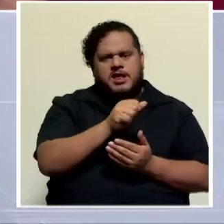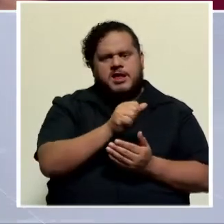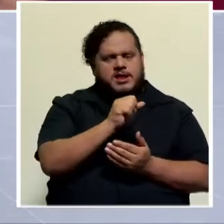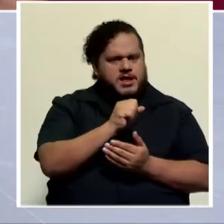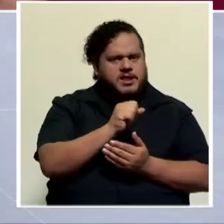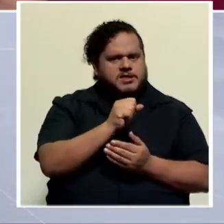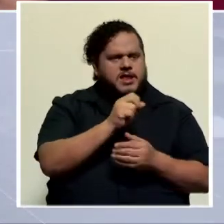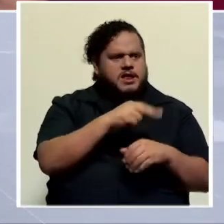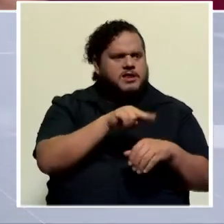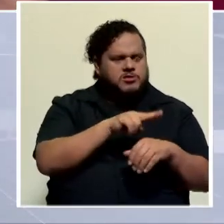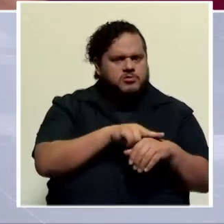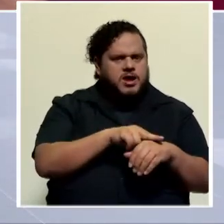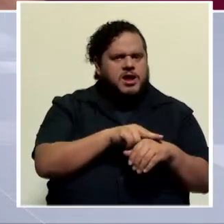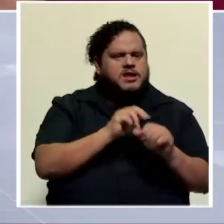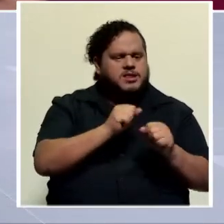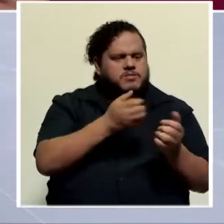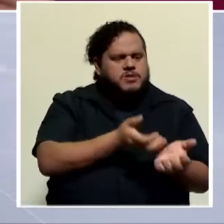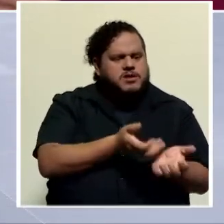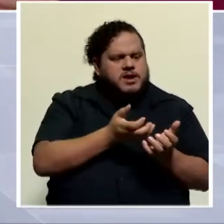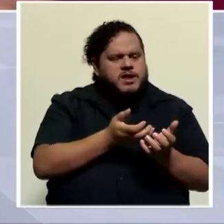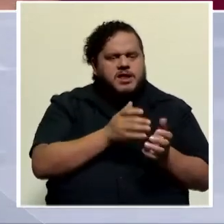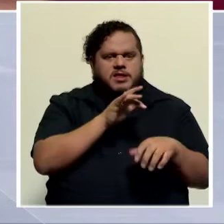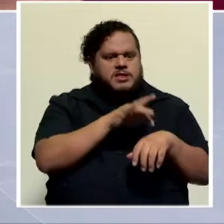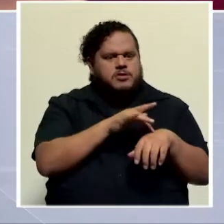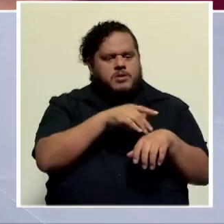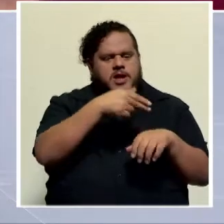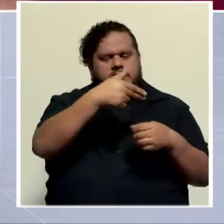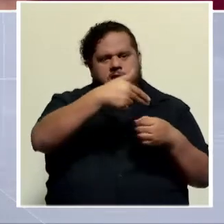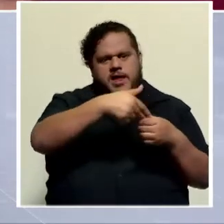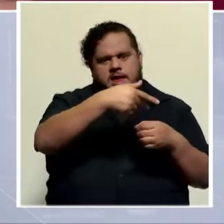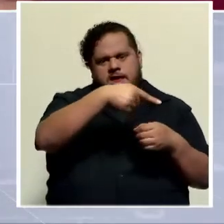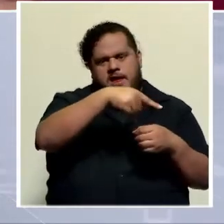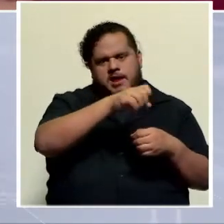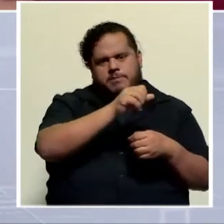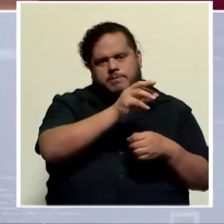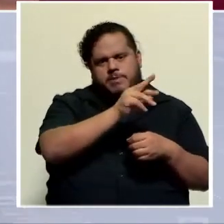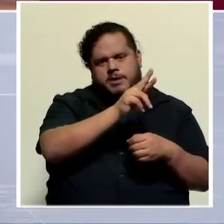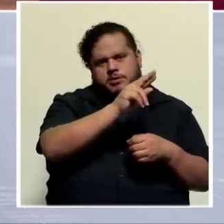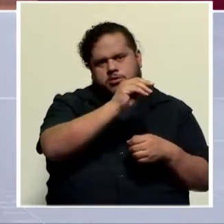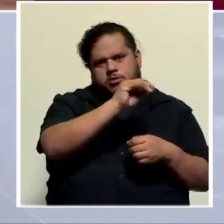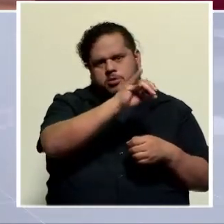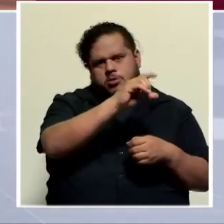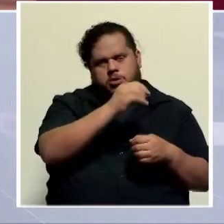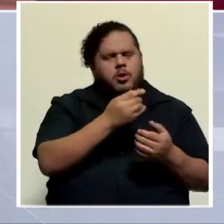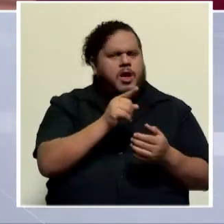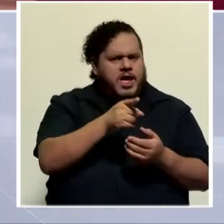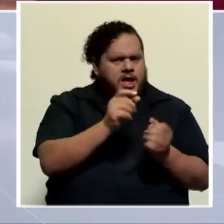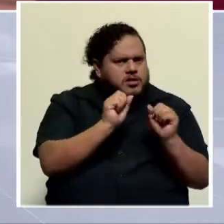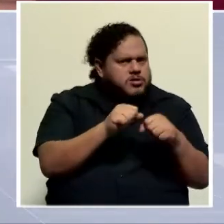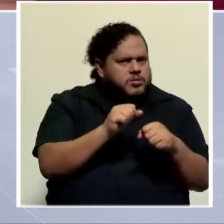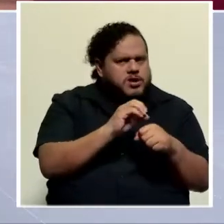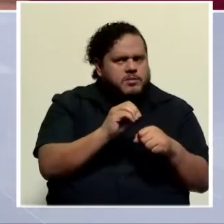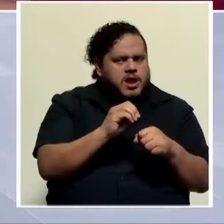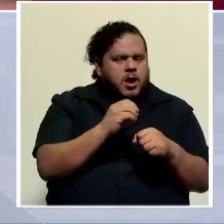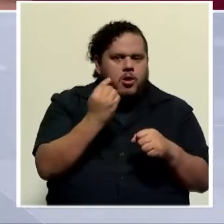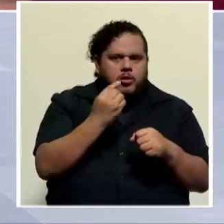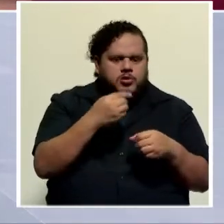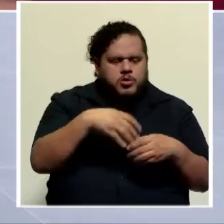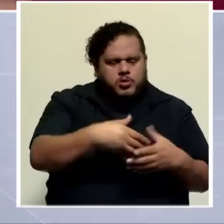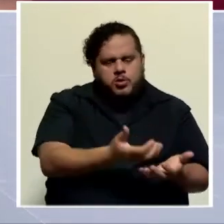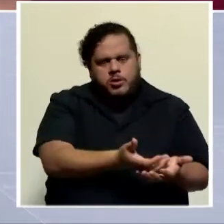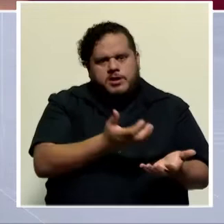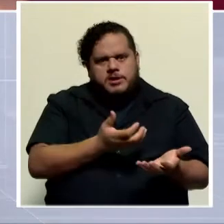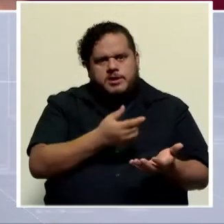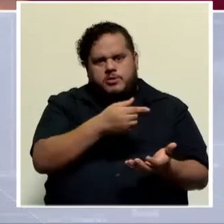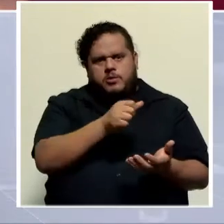se pudiese extraer sin tocar el petróleo. Quisiera ver si esto es posible o si necesariamente extrayendo gas natural se